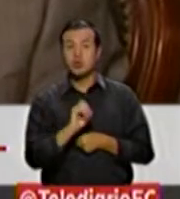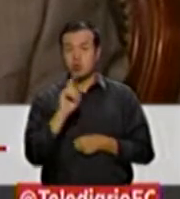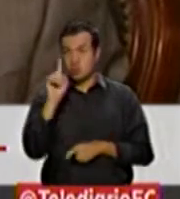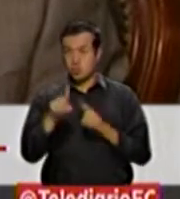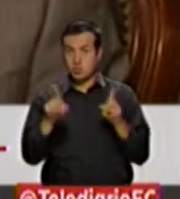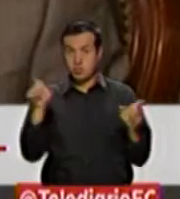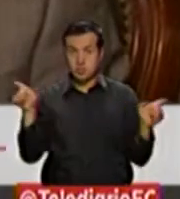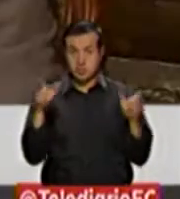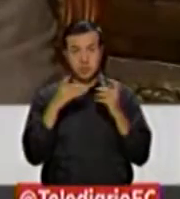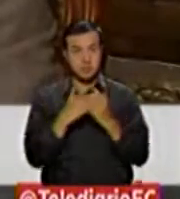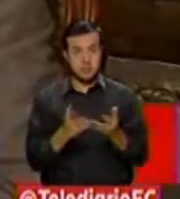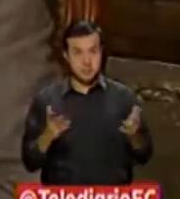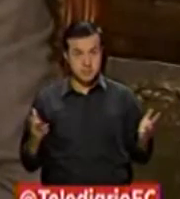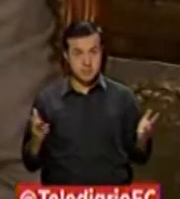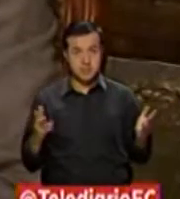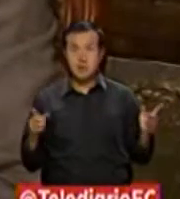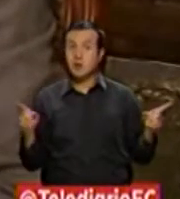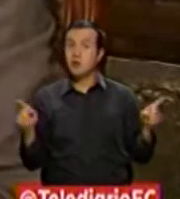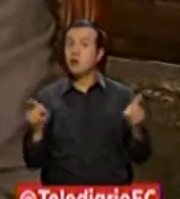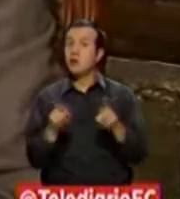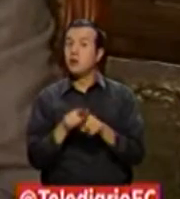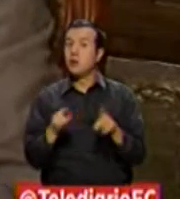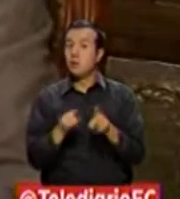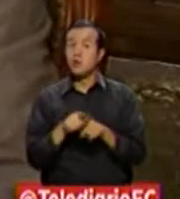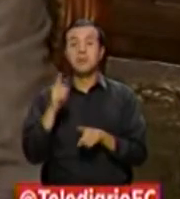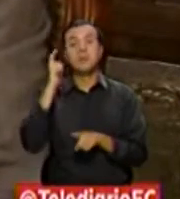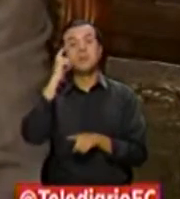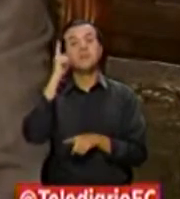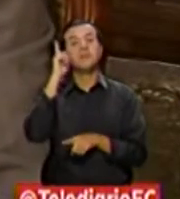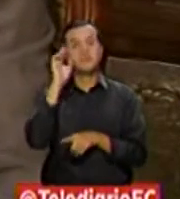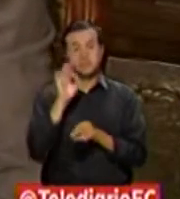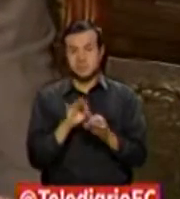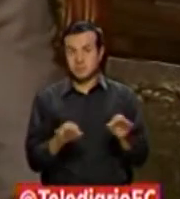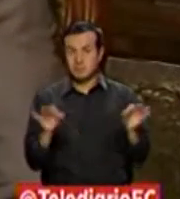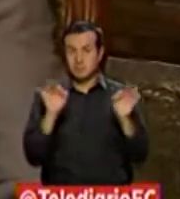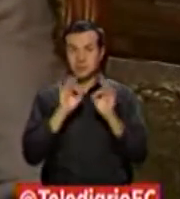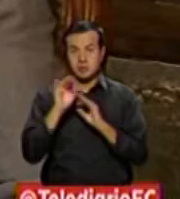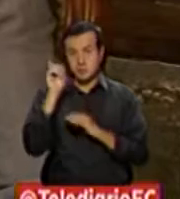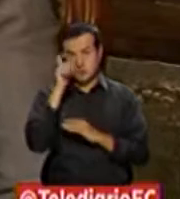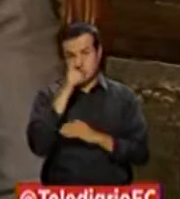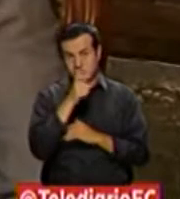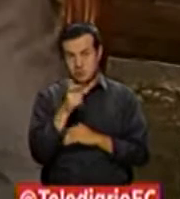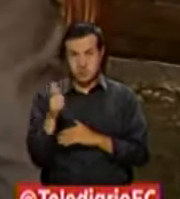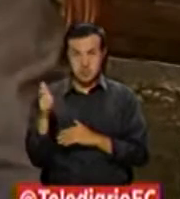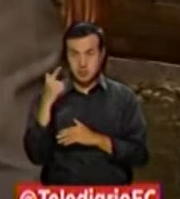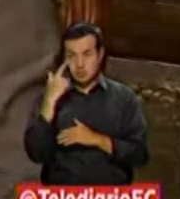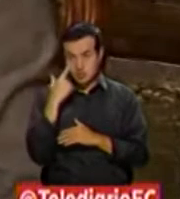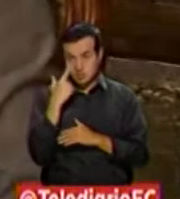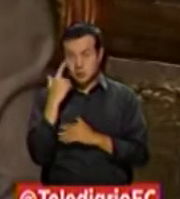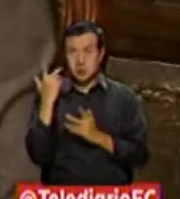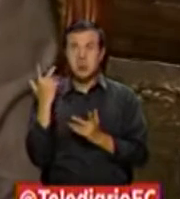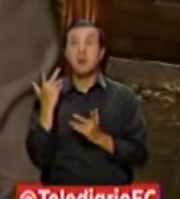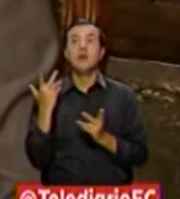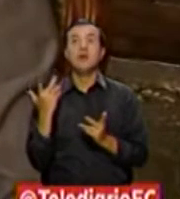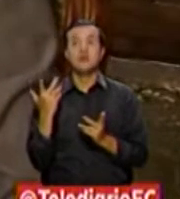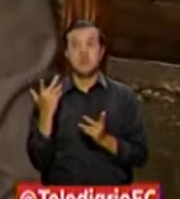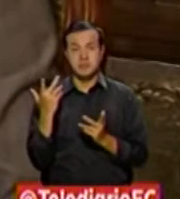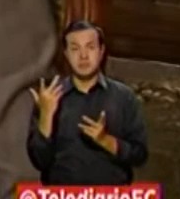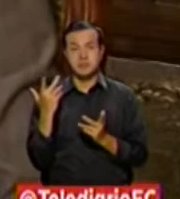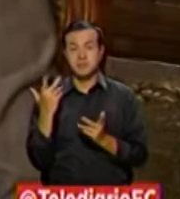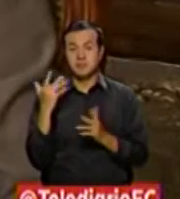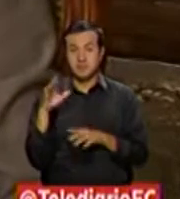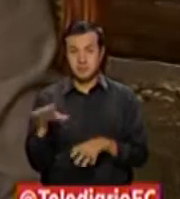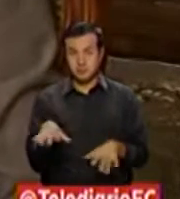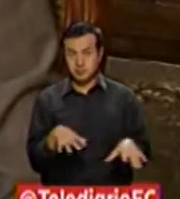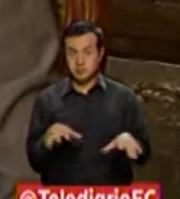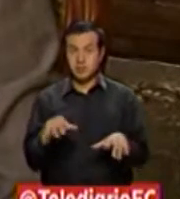personas involucradas. De igual forma, nos parece importante que la fiscalía pueda determinar y generar